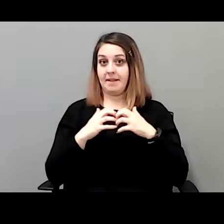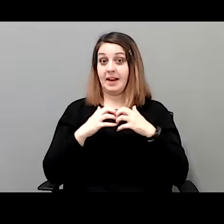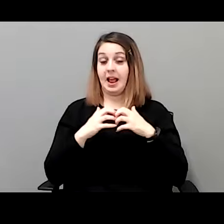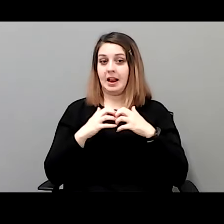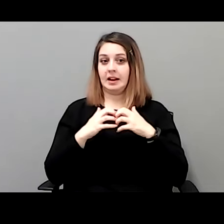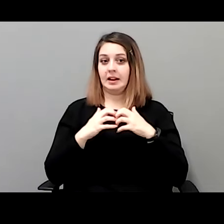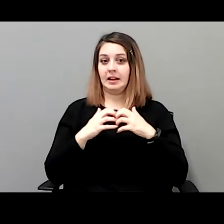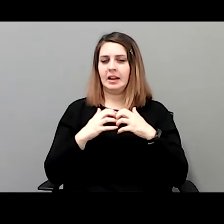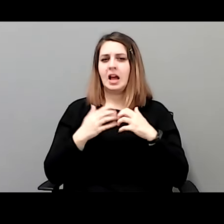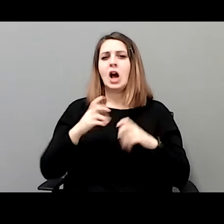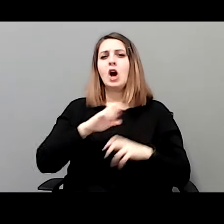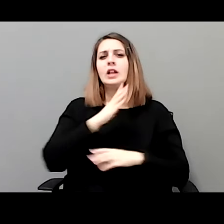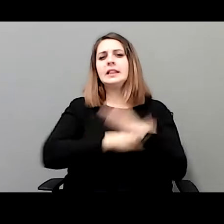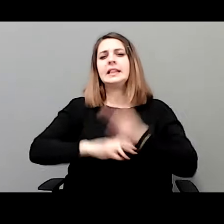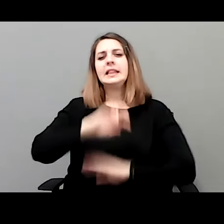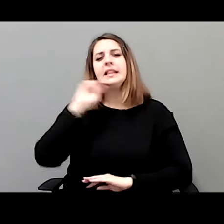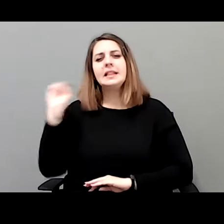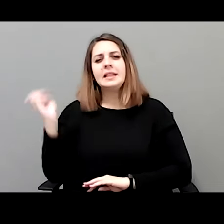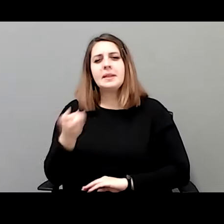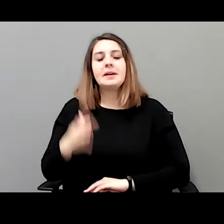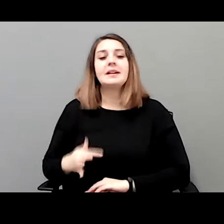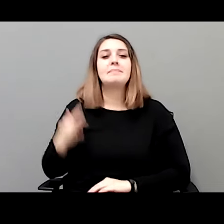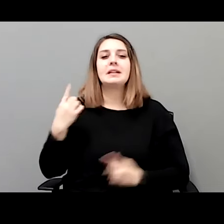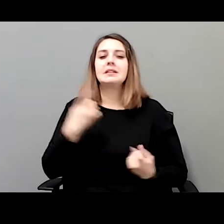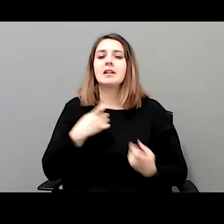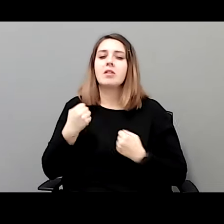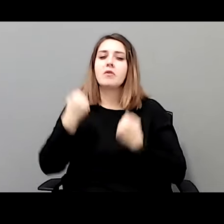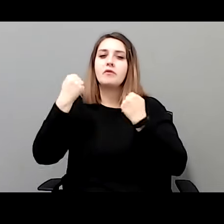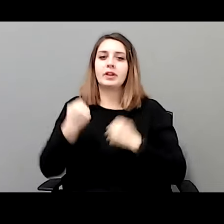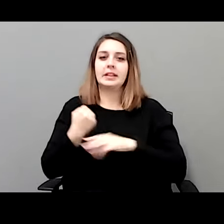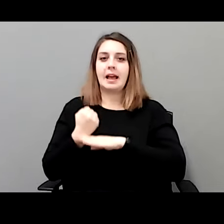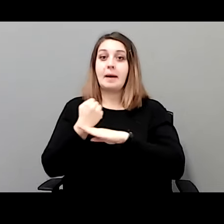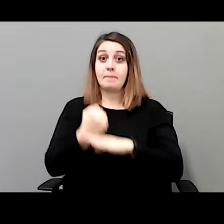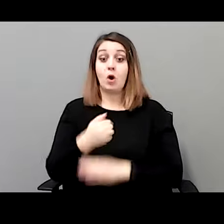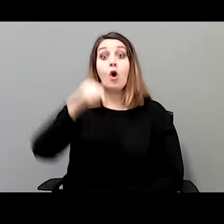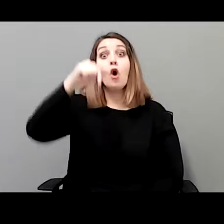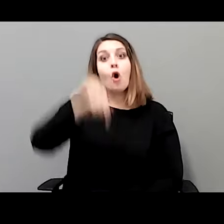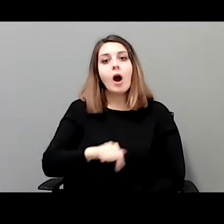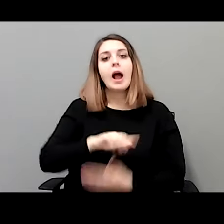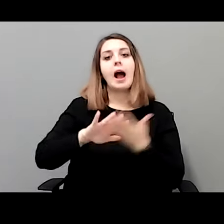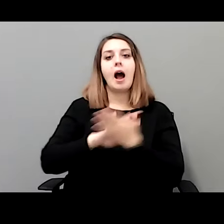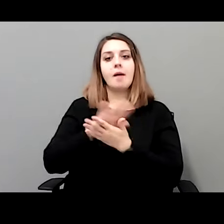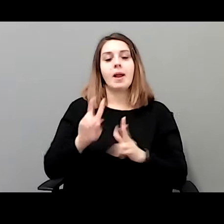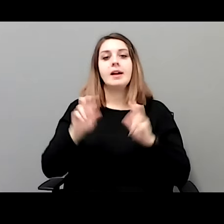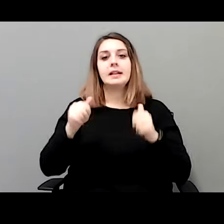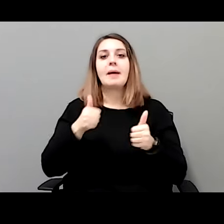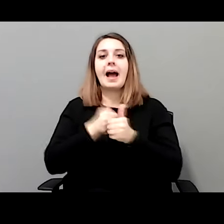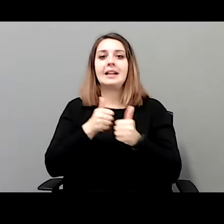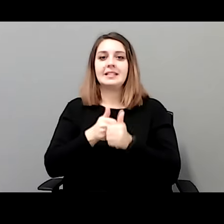con pluridiscapacidad y grandes necesidades de apoyo. Hoy vamos a hablar sobre la asistencia